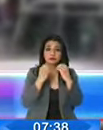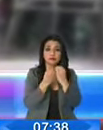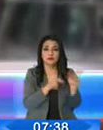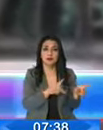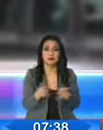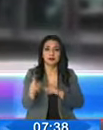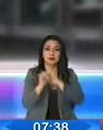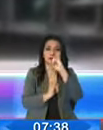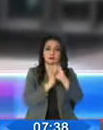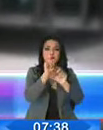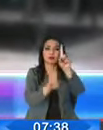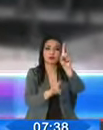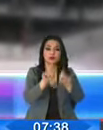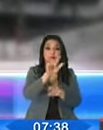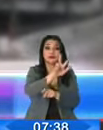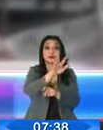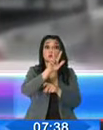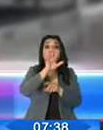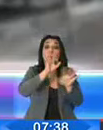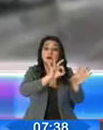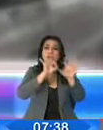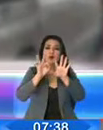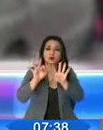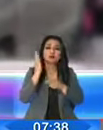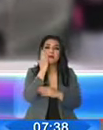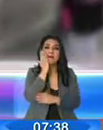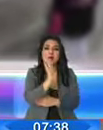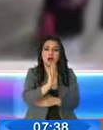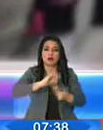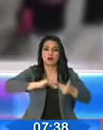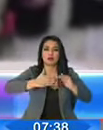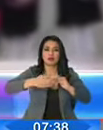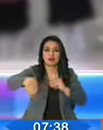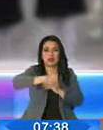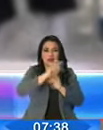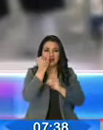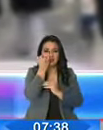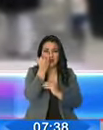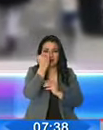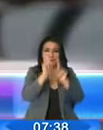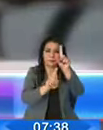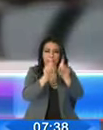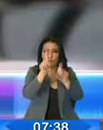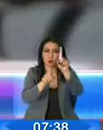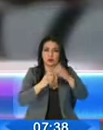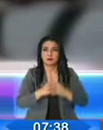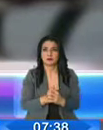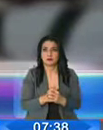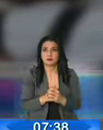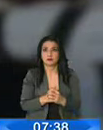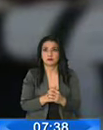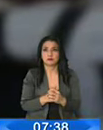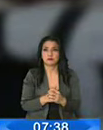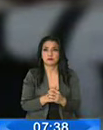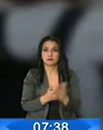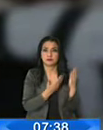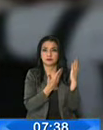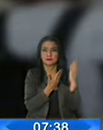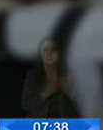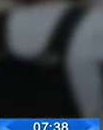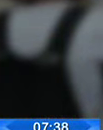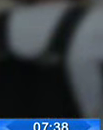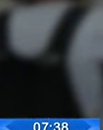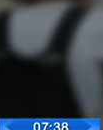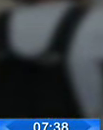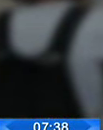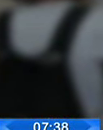a 388 madres de estas comunidades y se les preguntó lo siguiente: ¿usted ha usado un tipo de denuncia al conocer